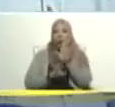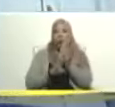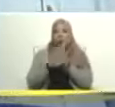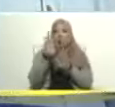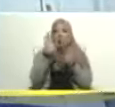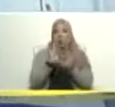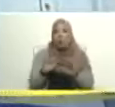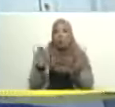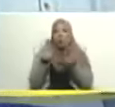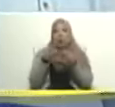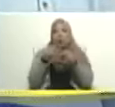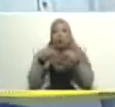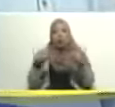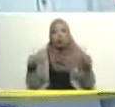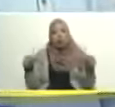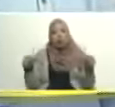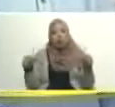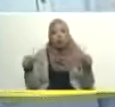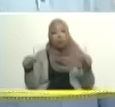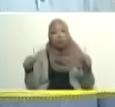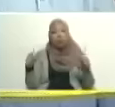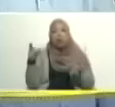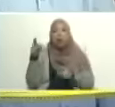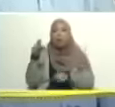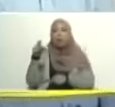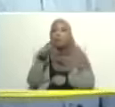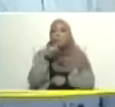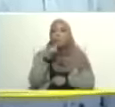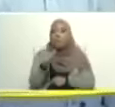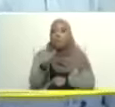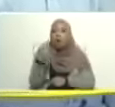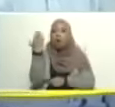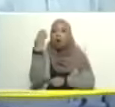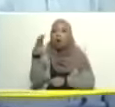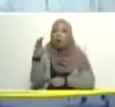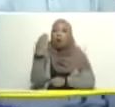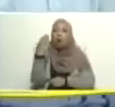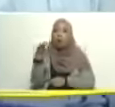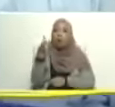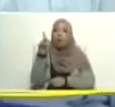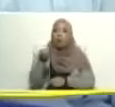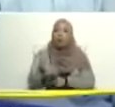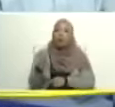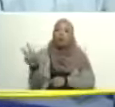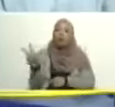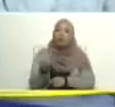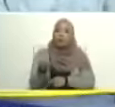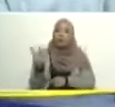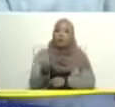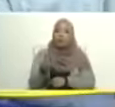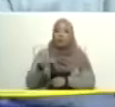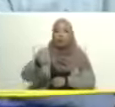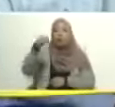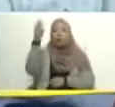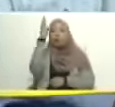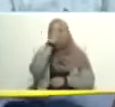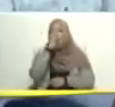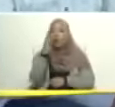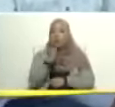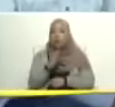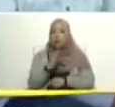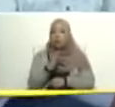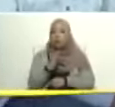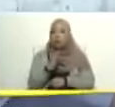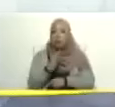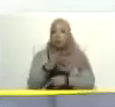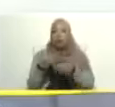a tocar solamente de manera negativa a Colombia, sino también a Venezuela, también el norte del Brasil, también